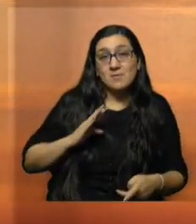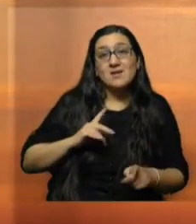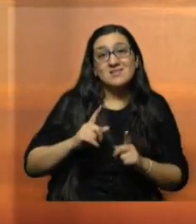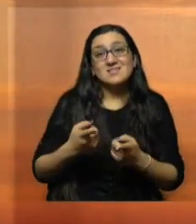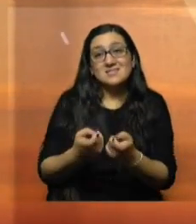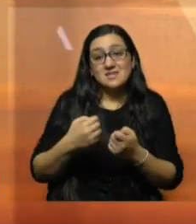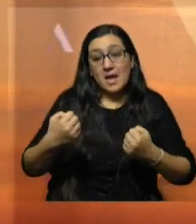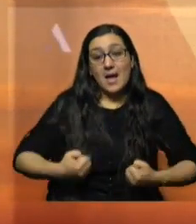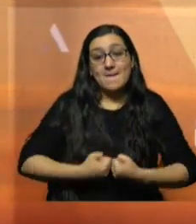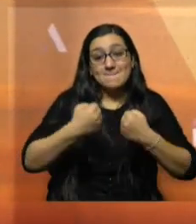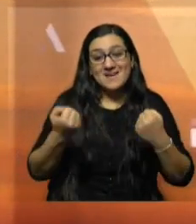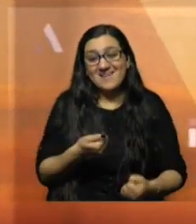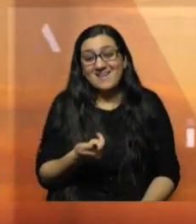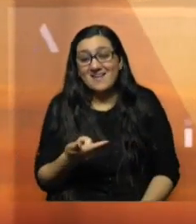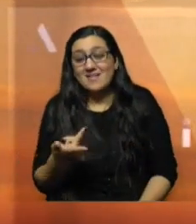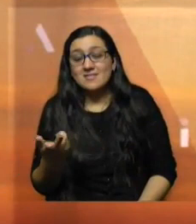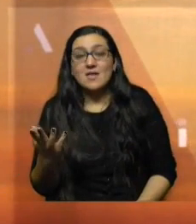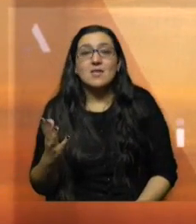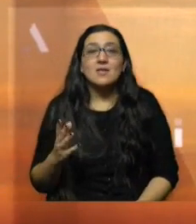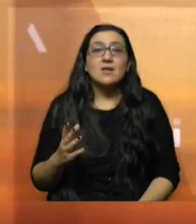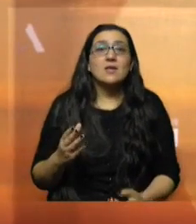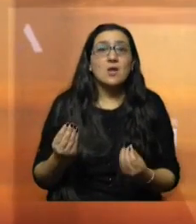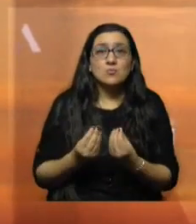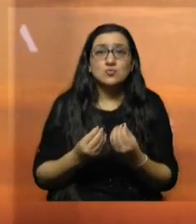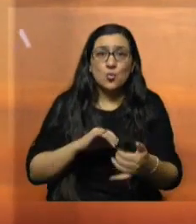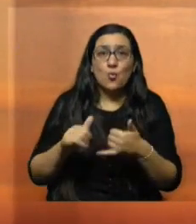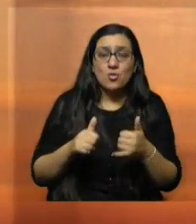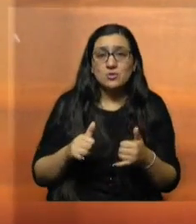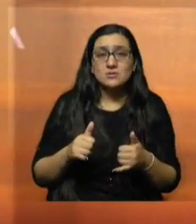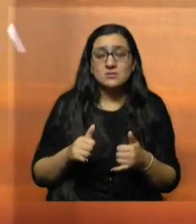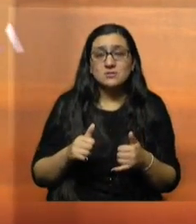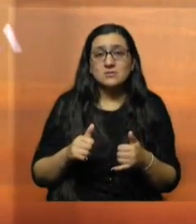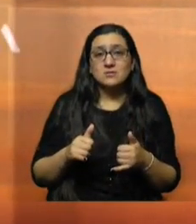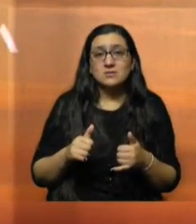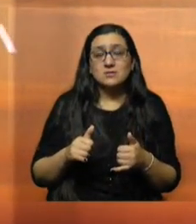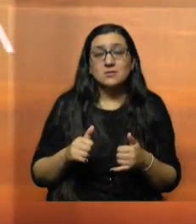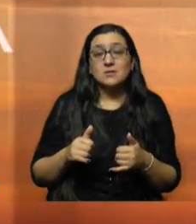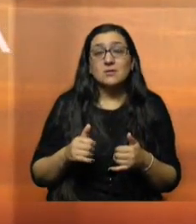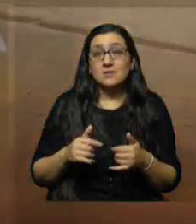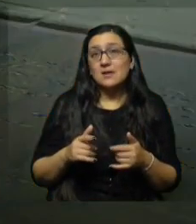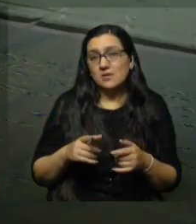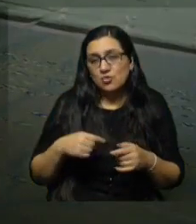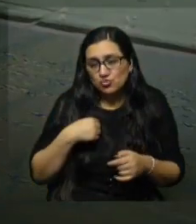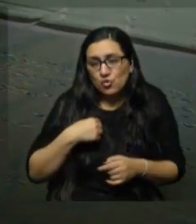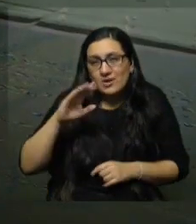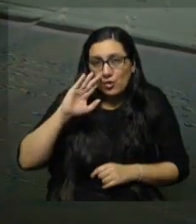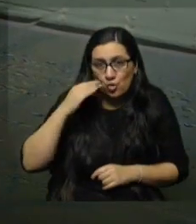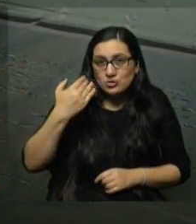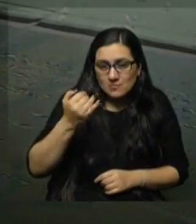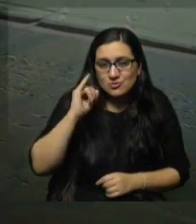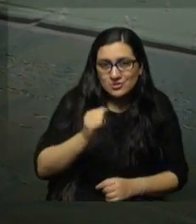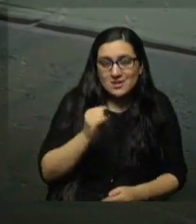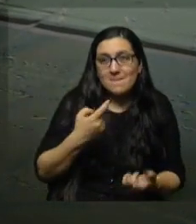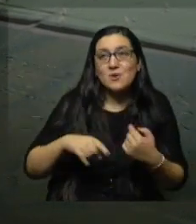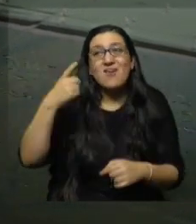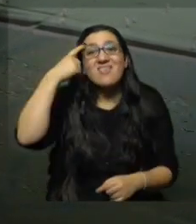la cantidad. Y un montón de jugadores que no quedaron por el camino porque, o sea, no podemos dejar de reconocerlos. Pero bueno, la idea es